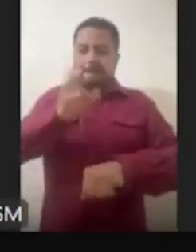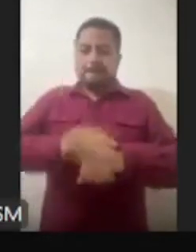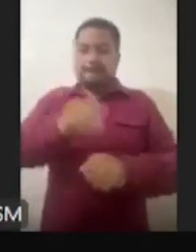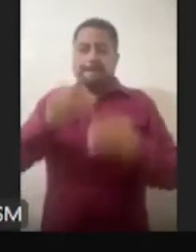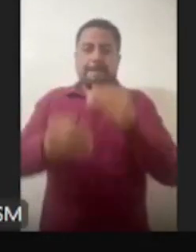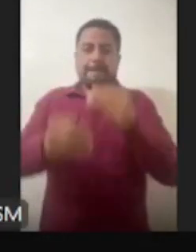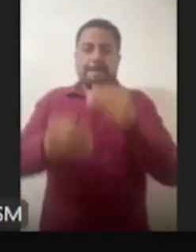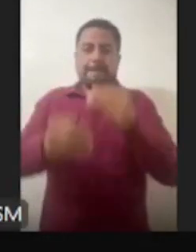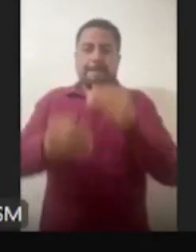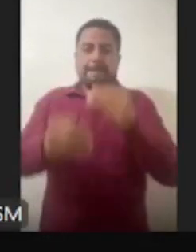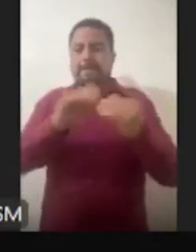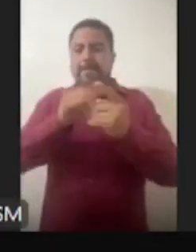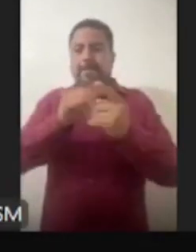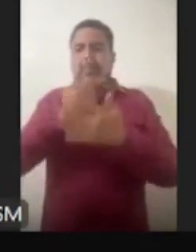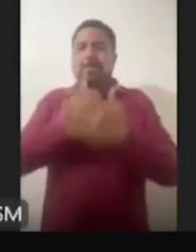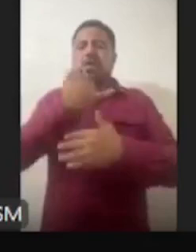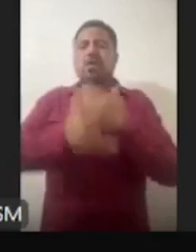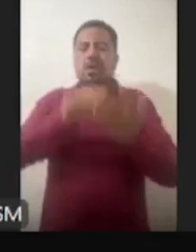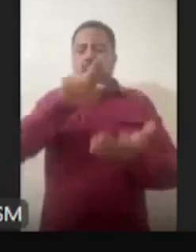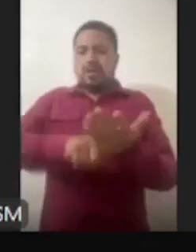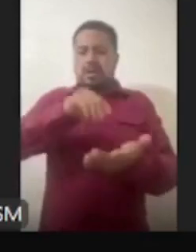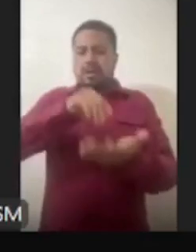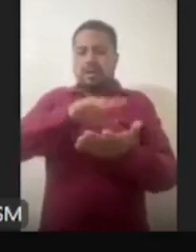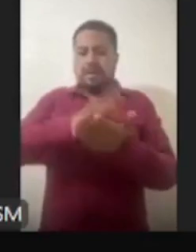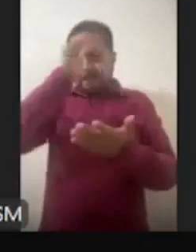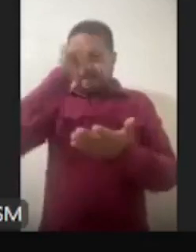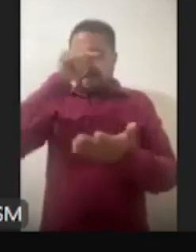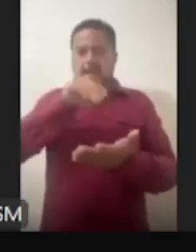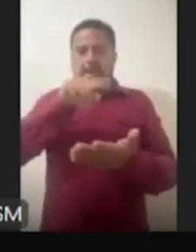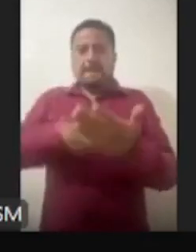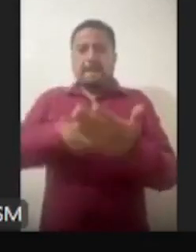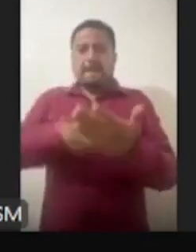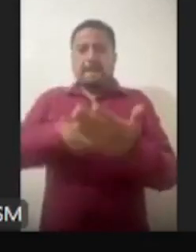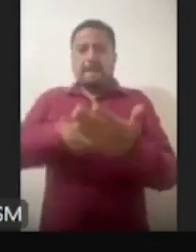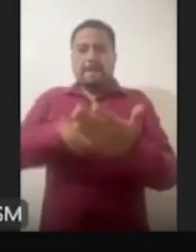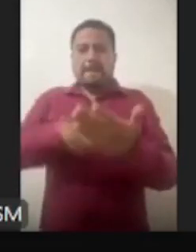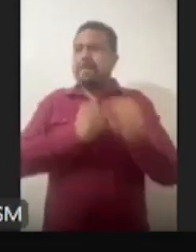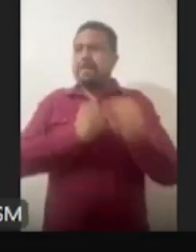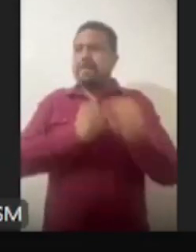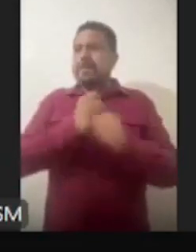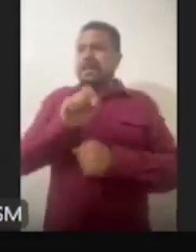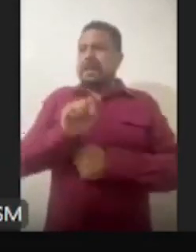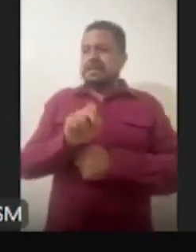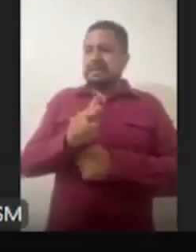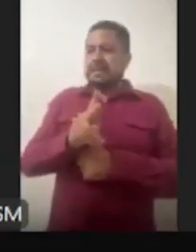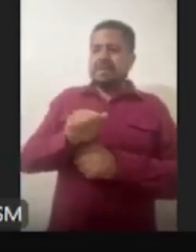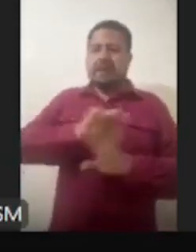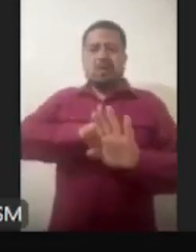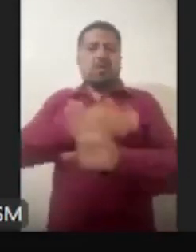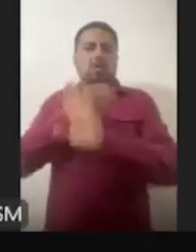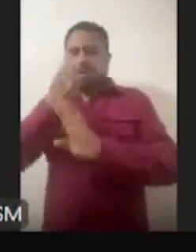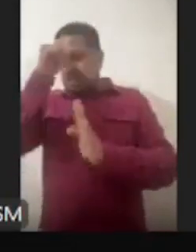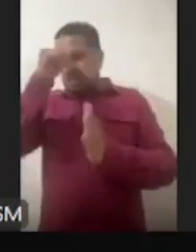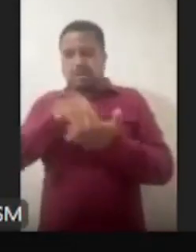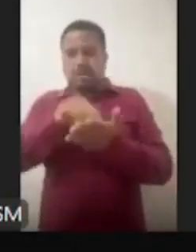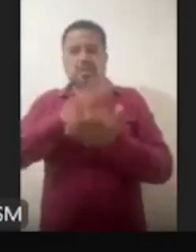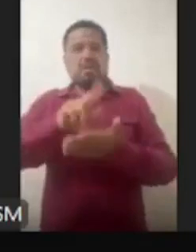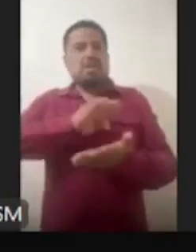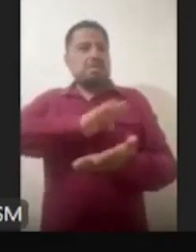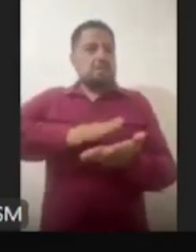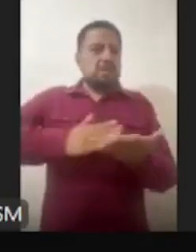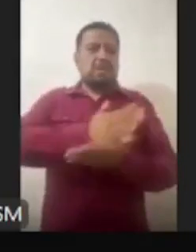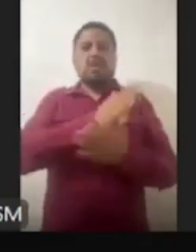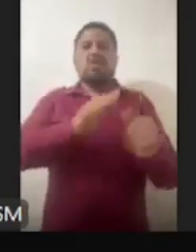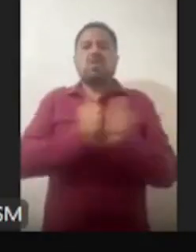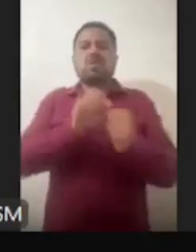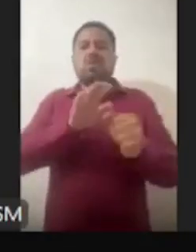de resolución que se dicta en el Juicio Electoral Ciudadano de este año, promovido por Silvia Alemán Mundo en contra del acuerdo de improcedencia emitido por la Comisión